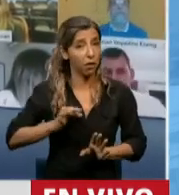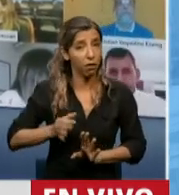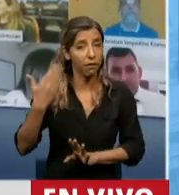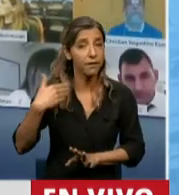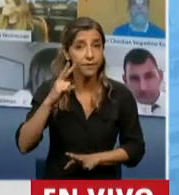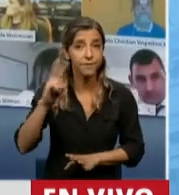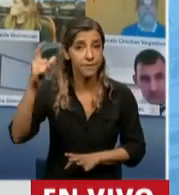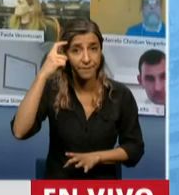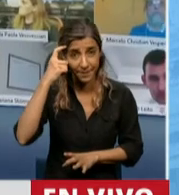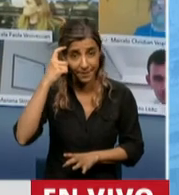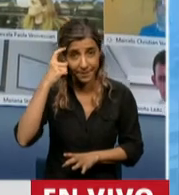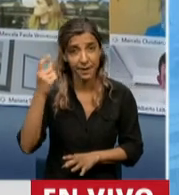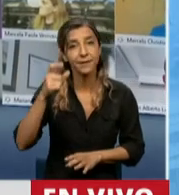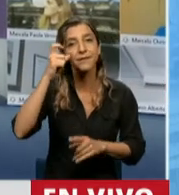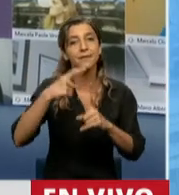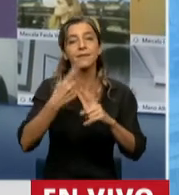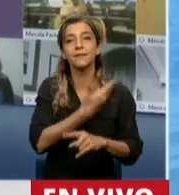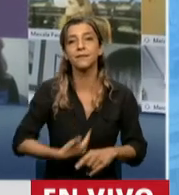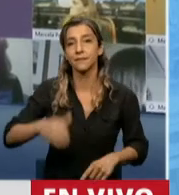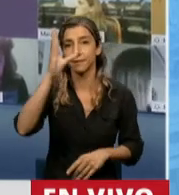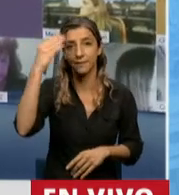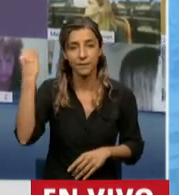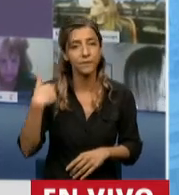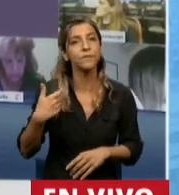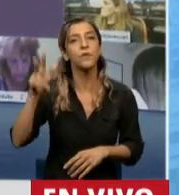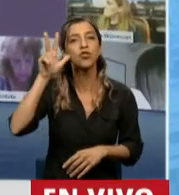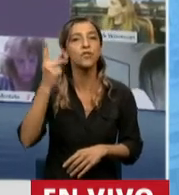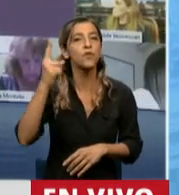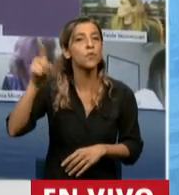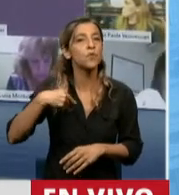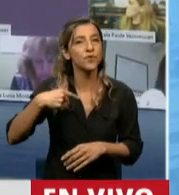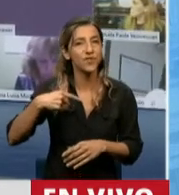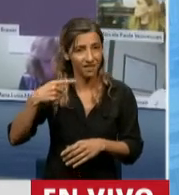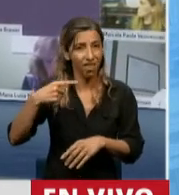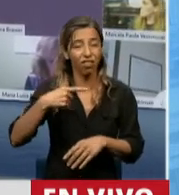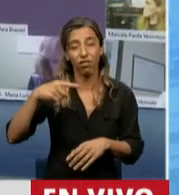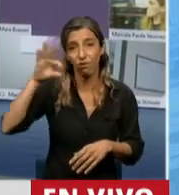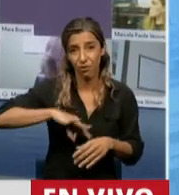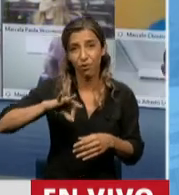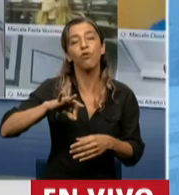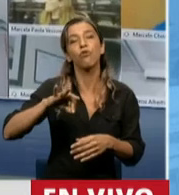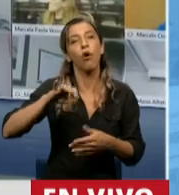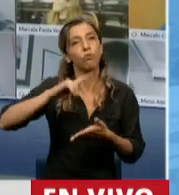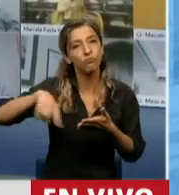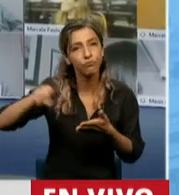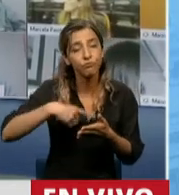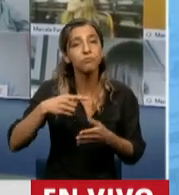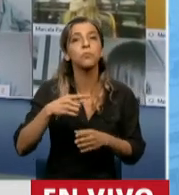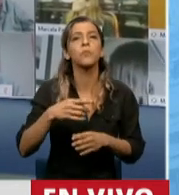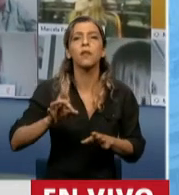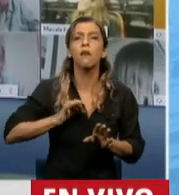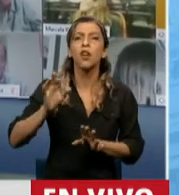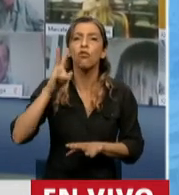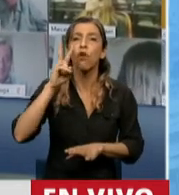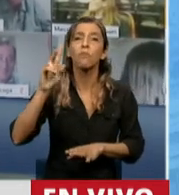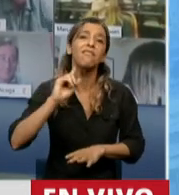Cristina Fernández de Kirchner vetó la ley del 82% móvil. En el año 2013 trató de carancho a